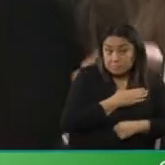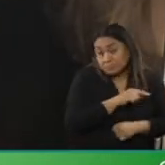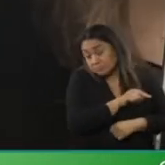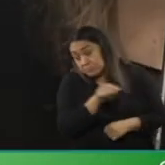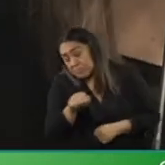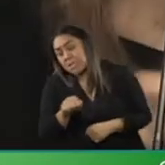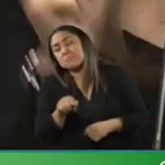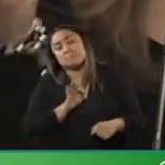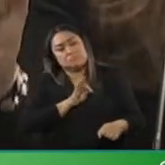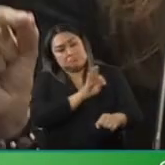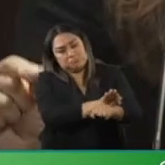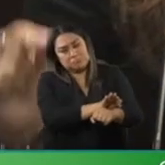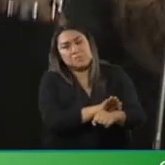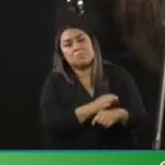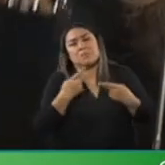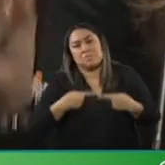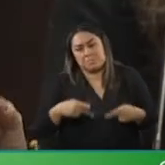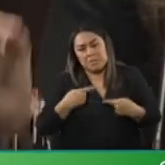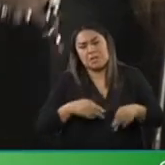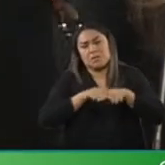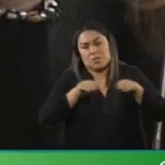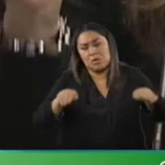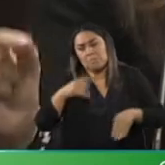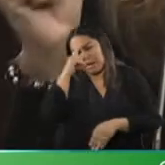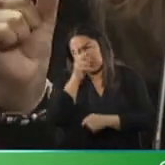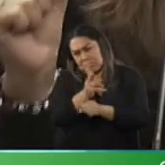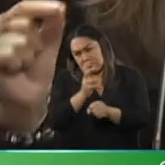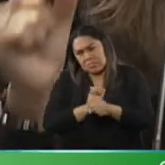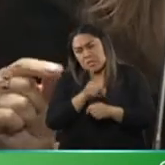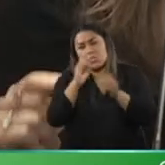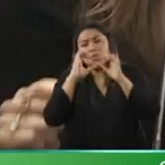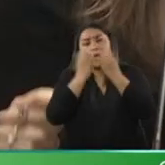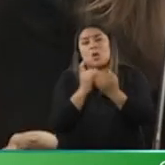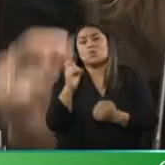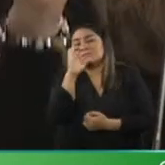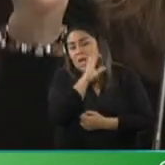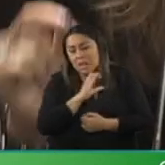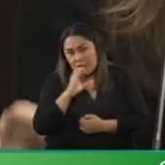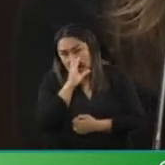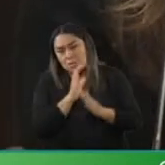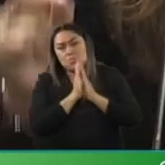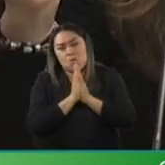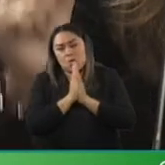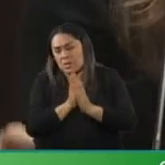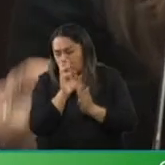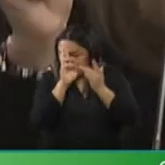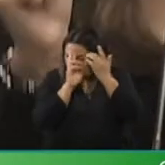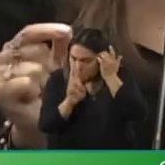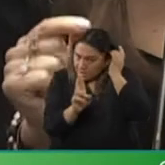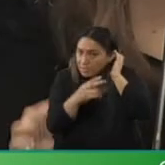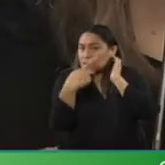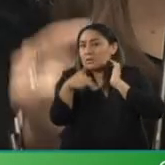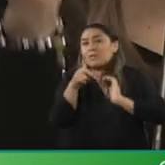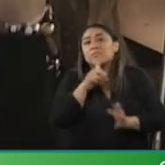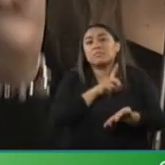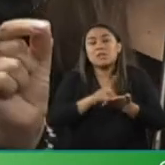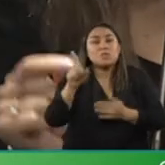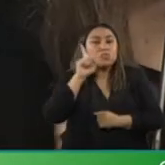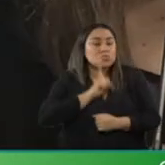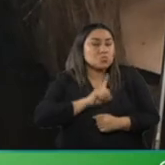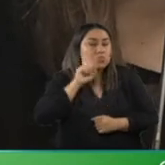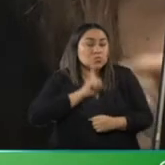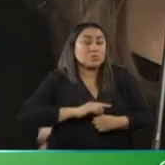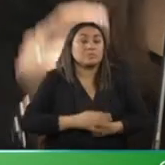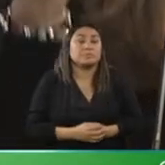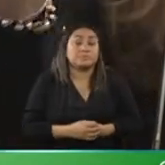socialdemócratas para exhortar al congreso de Aguascalientes desde esta cámara para respetar los derechos de las mujeres